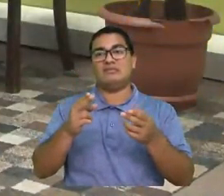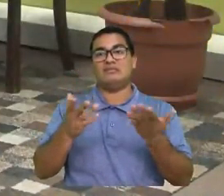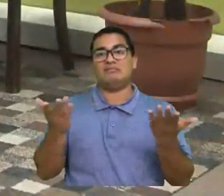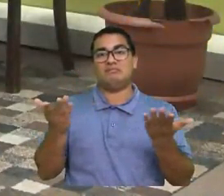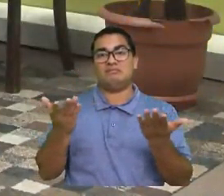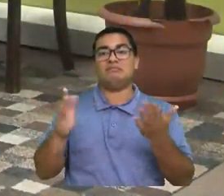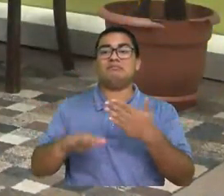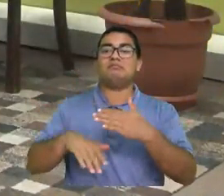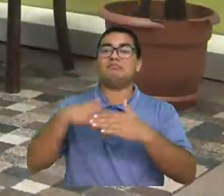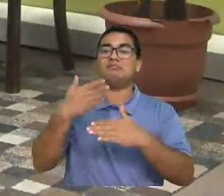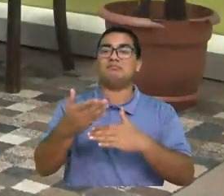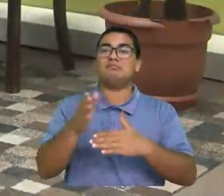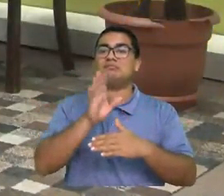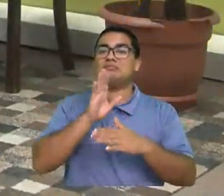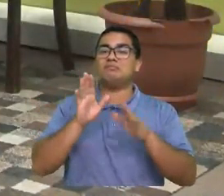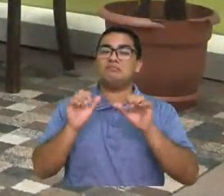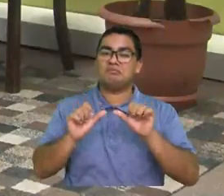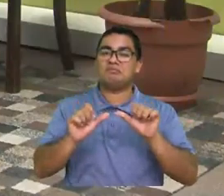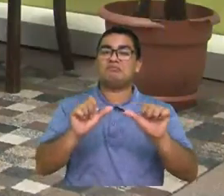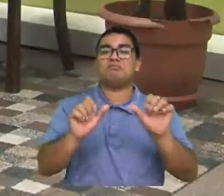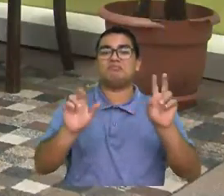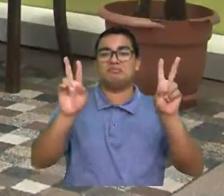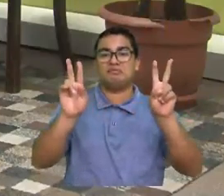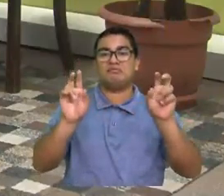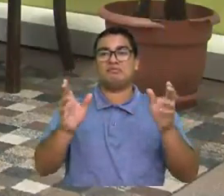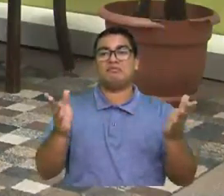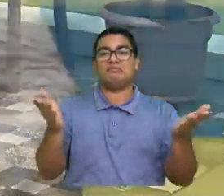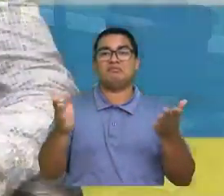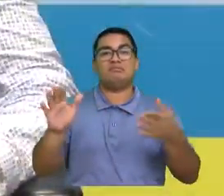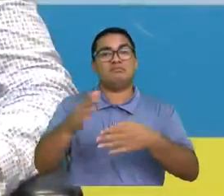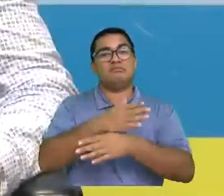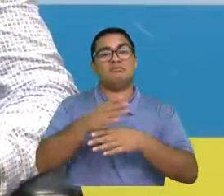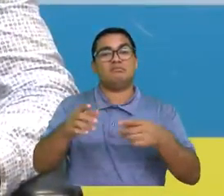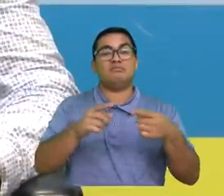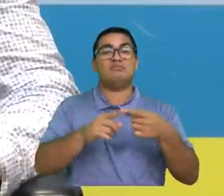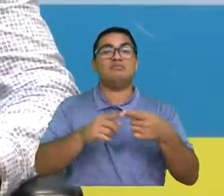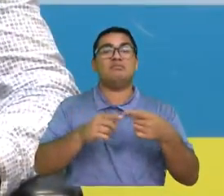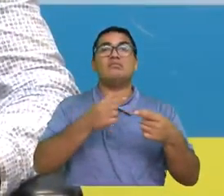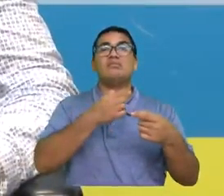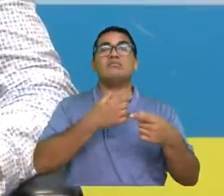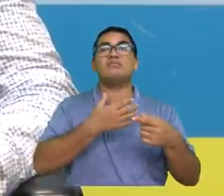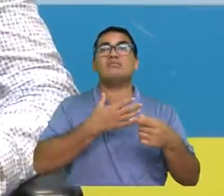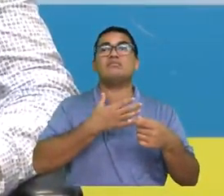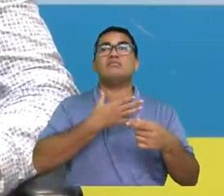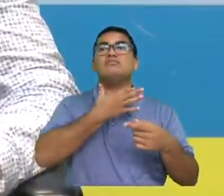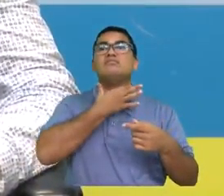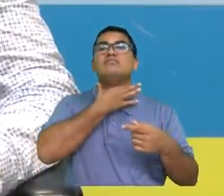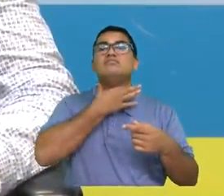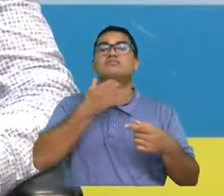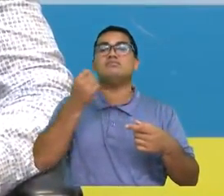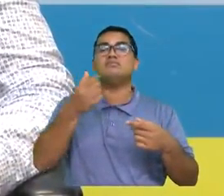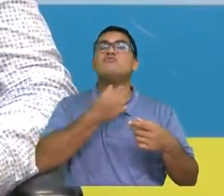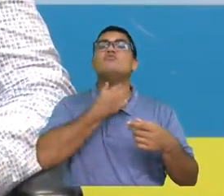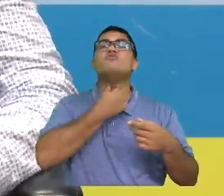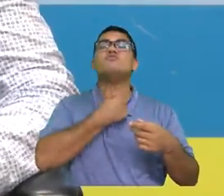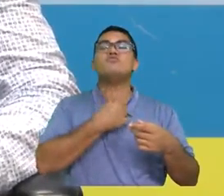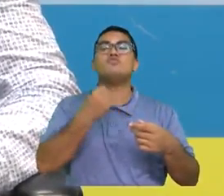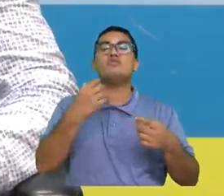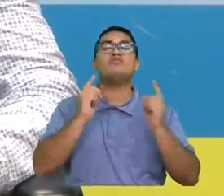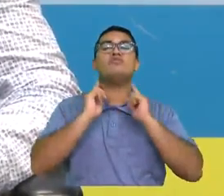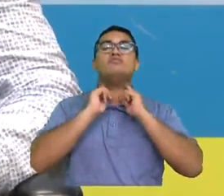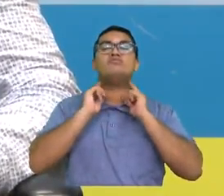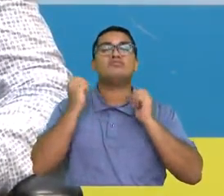doctora? Cuando regresemos vamos a seguir hablando más de este tema. Diferencias entre el dolor de garganta en la faringitis y amigdalitis. Ese es